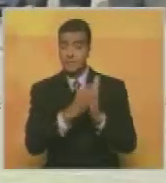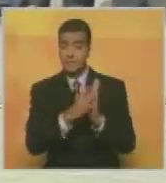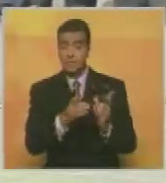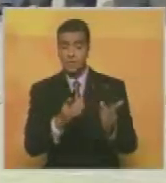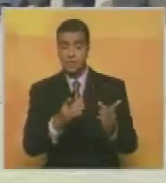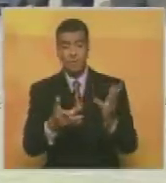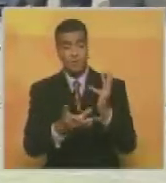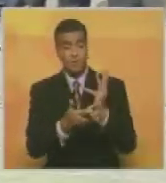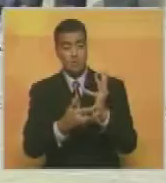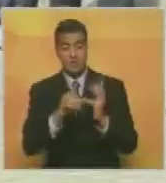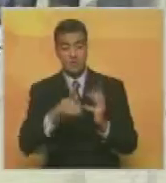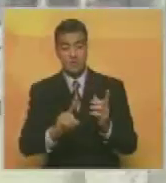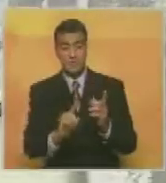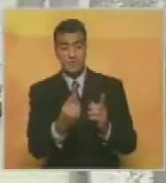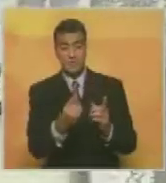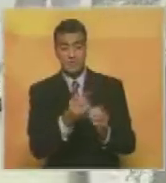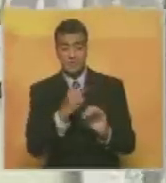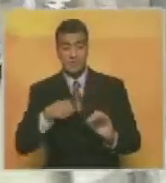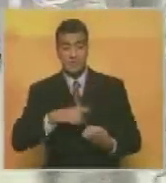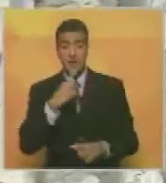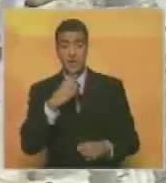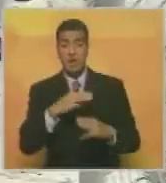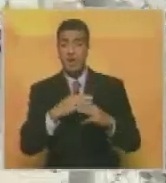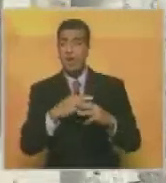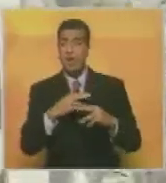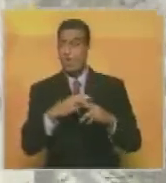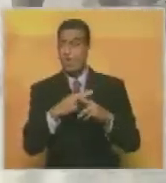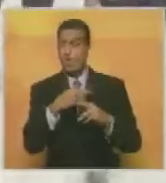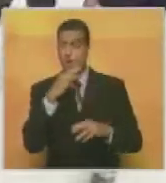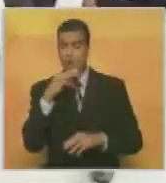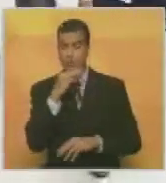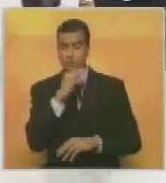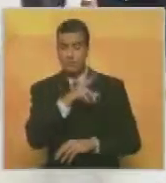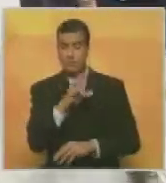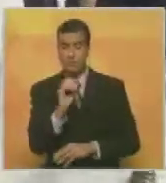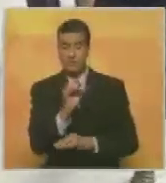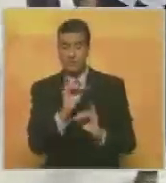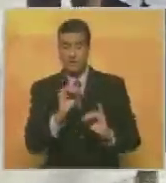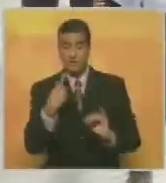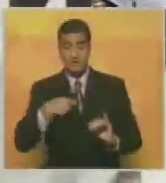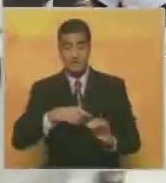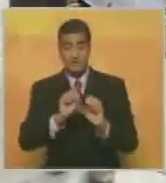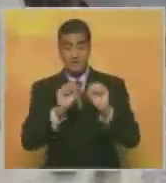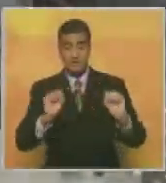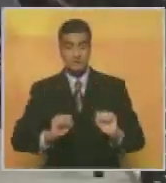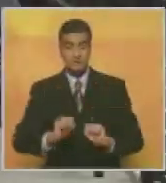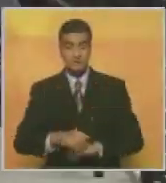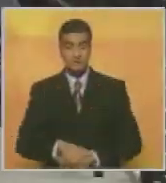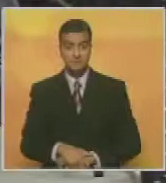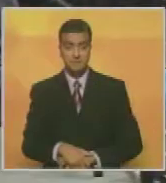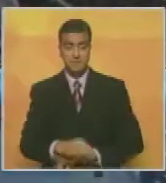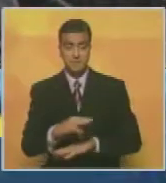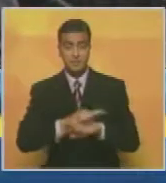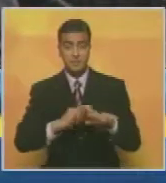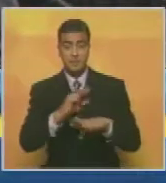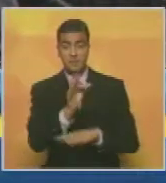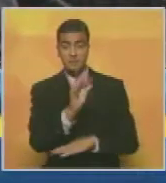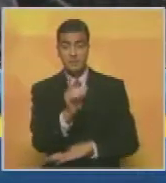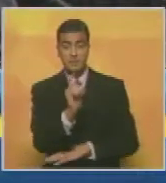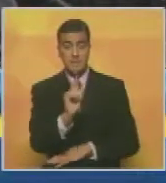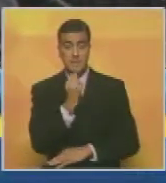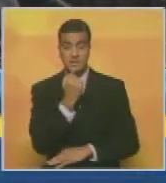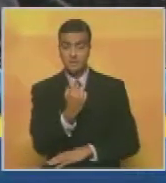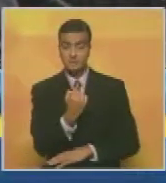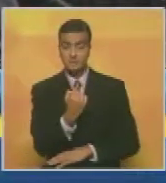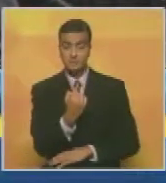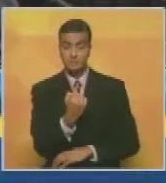señaló, las primeras unidades llegarán en el mes de octubre de un total de 30 que integrarán el sistema. El ministro Francisco Garcés también